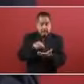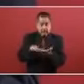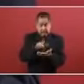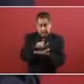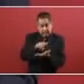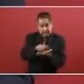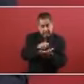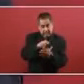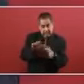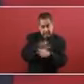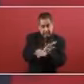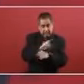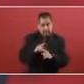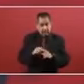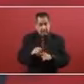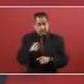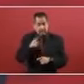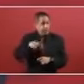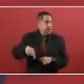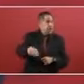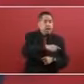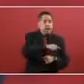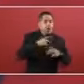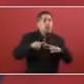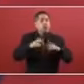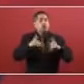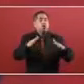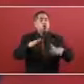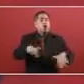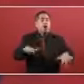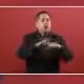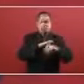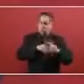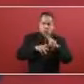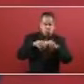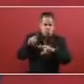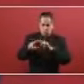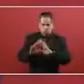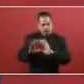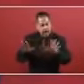leyes, los ciudadanos digan no,